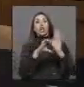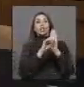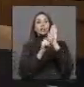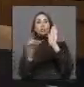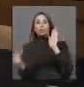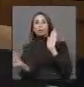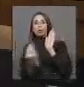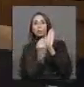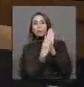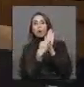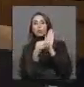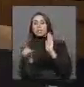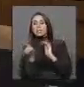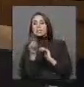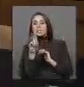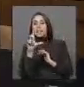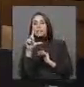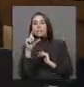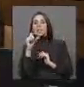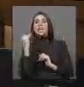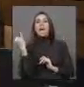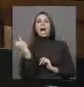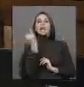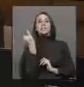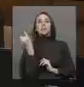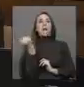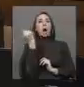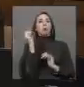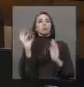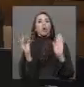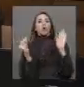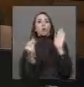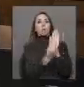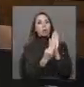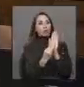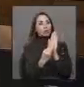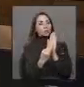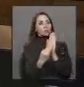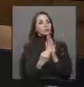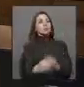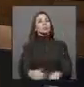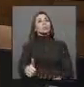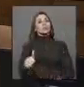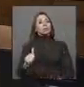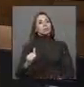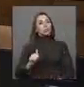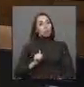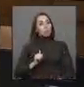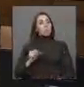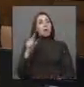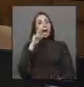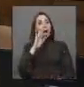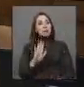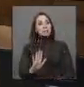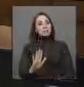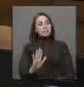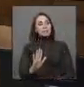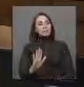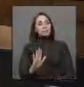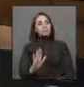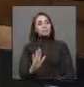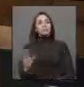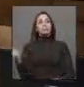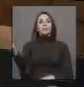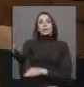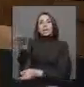constitucional de la autonomía e independencia para dicho servicio. Cumplimos y recogemos de esta forma también una